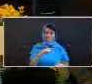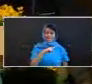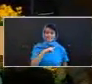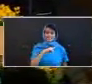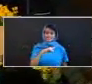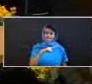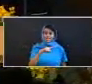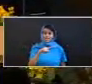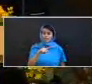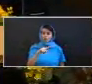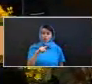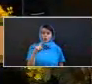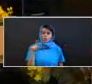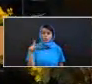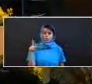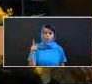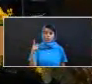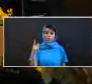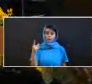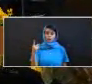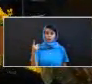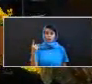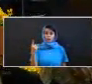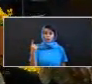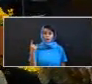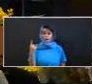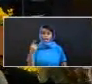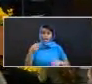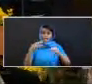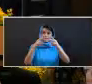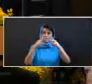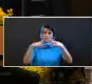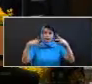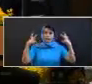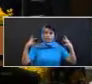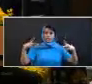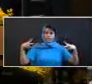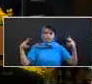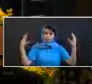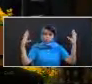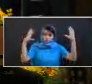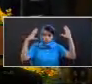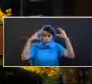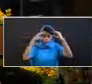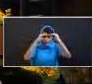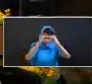Estando en valles de oscuridad,